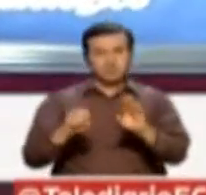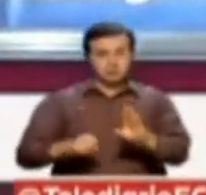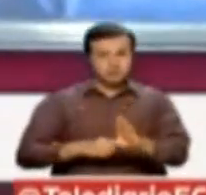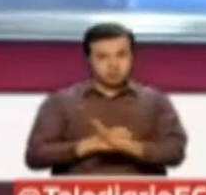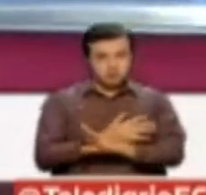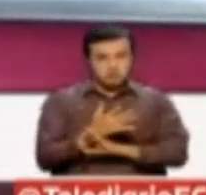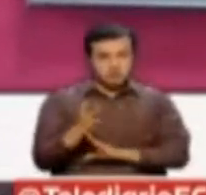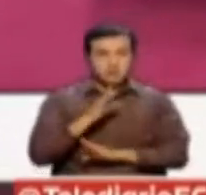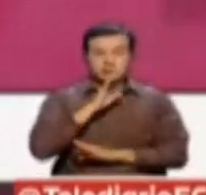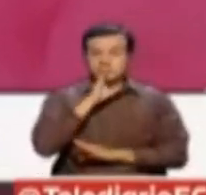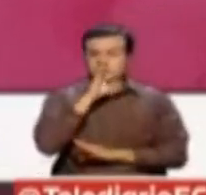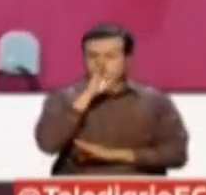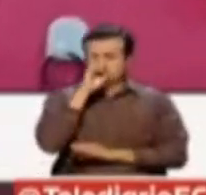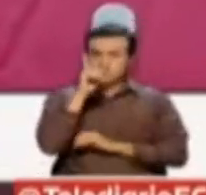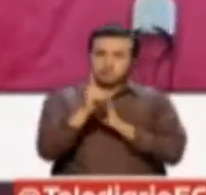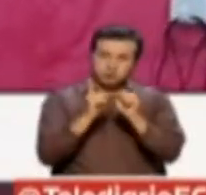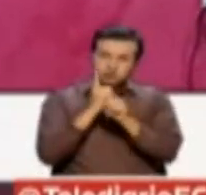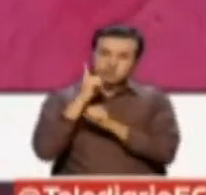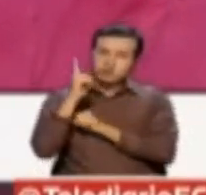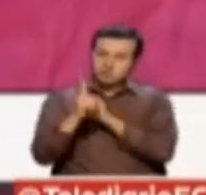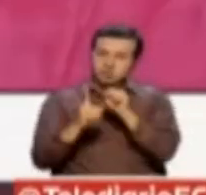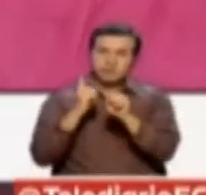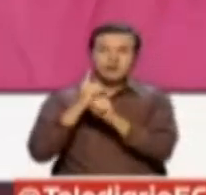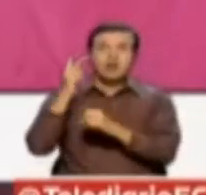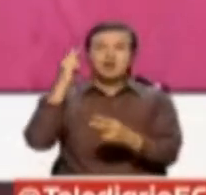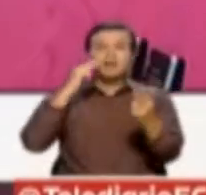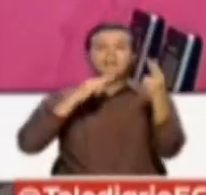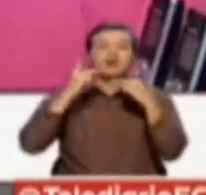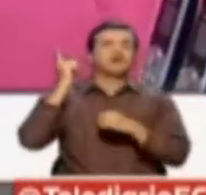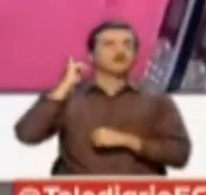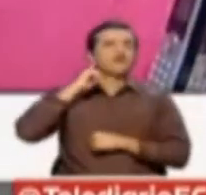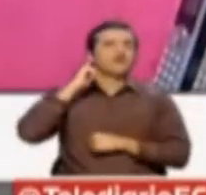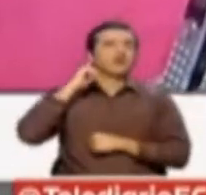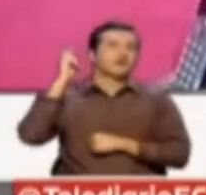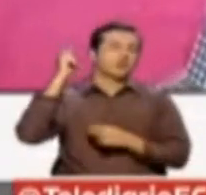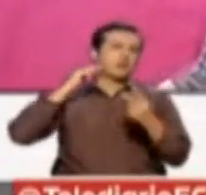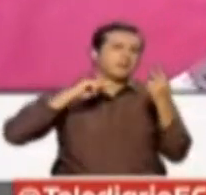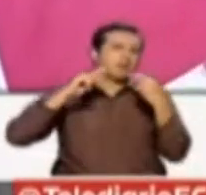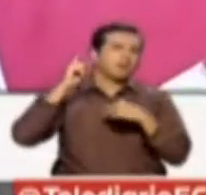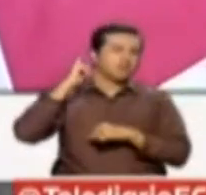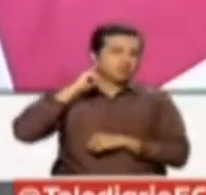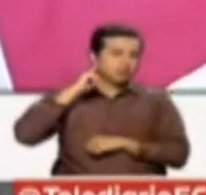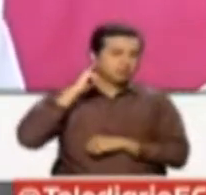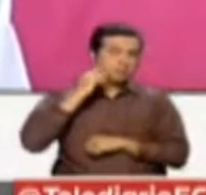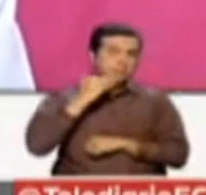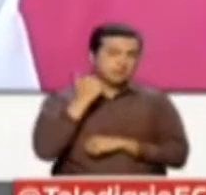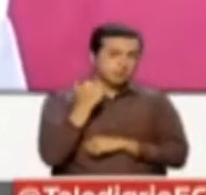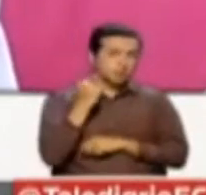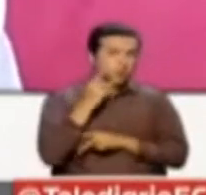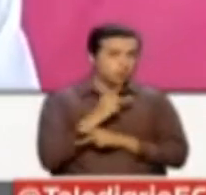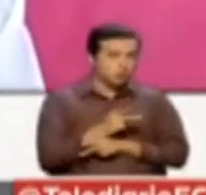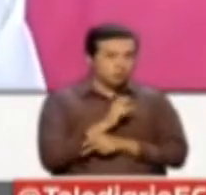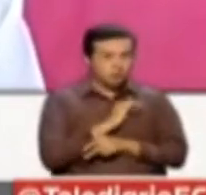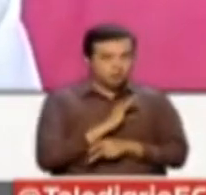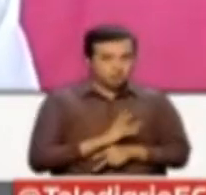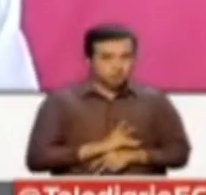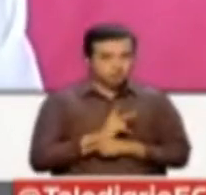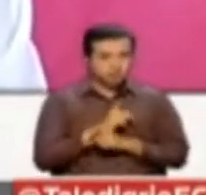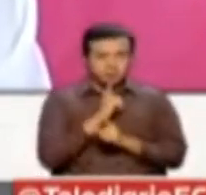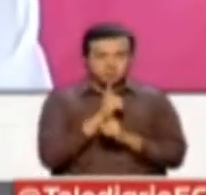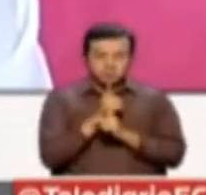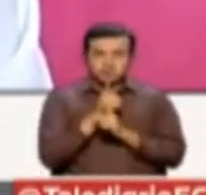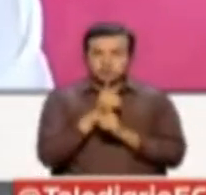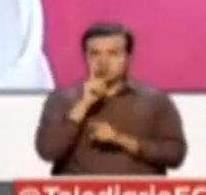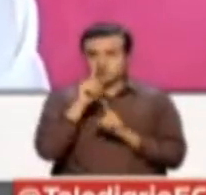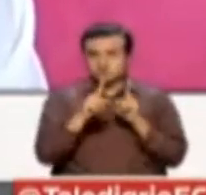es realizar cada año un examen auditivo porque lo mejor es prevenir prevenir la